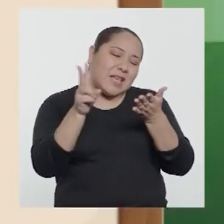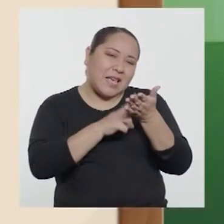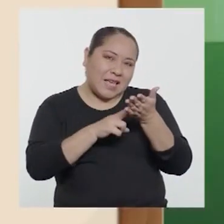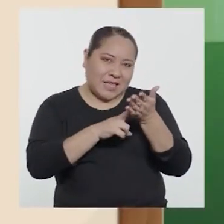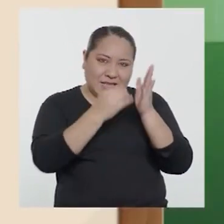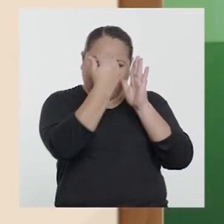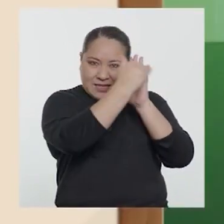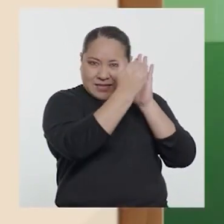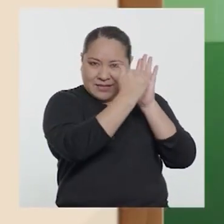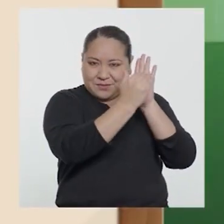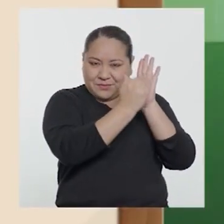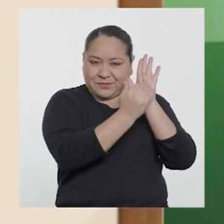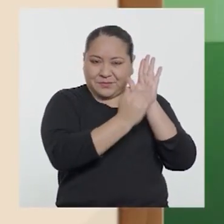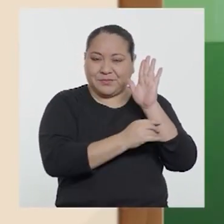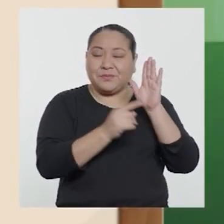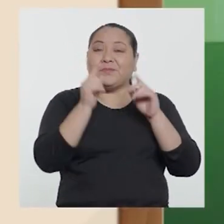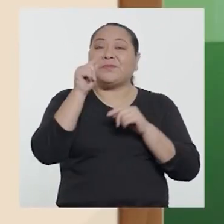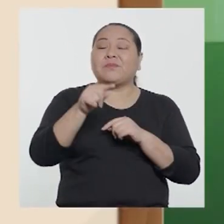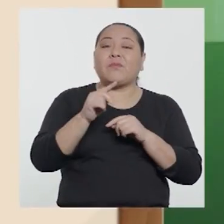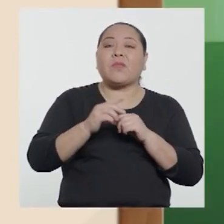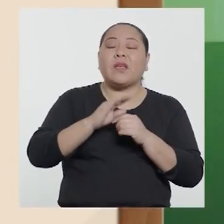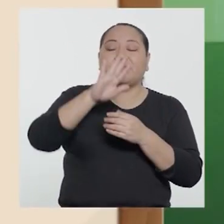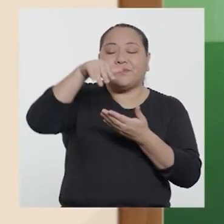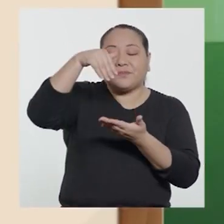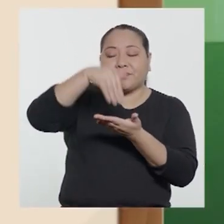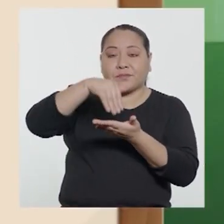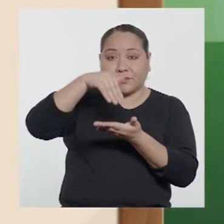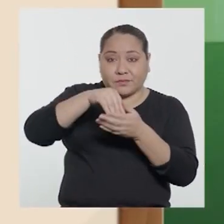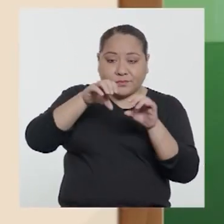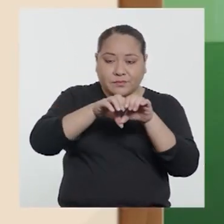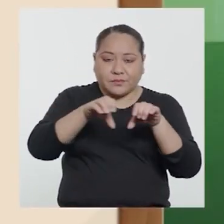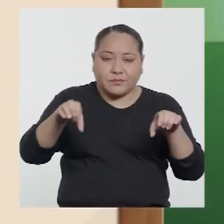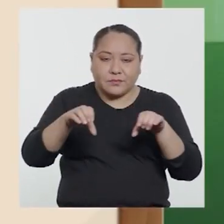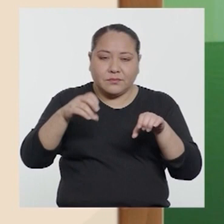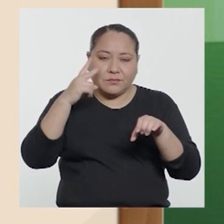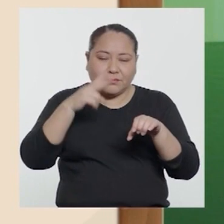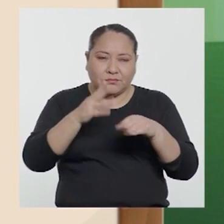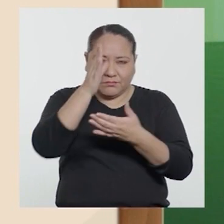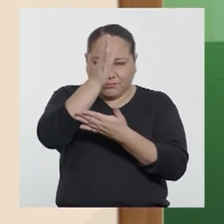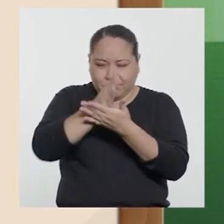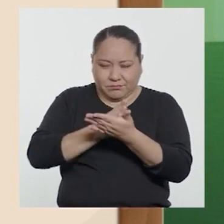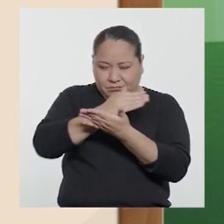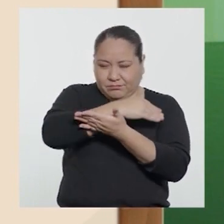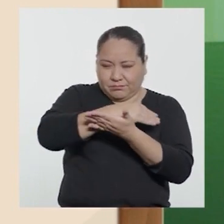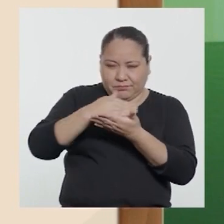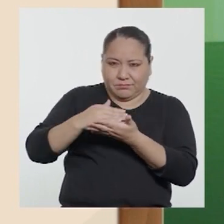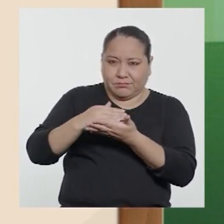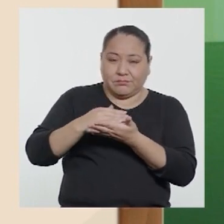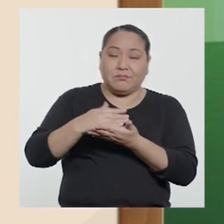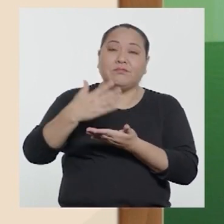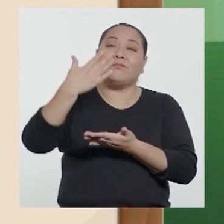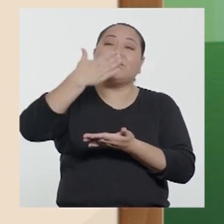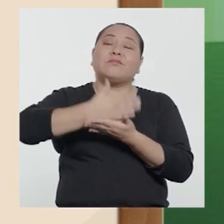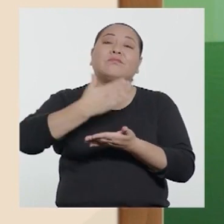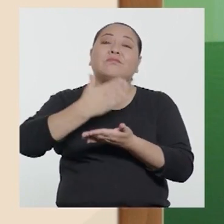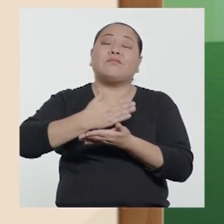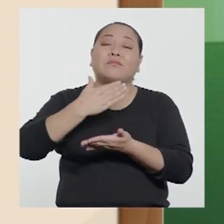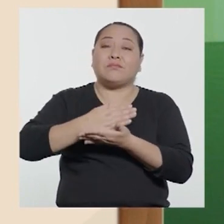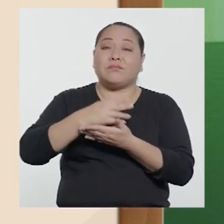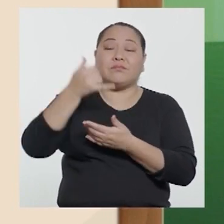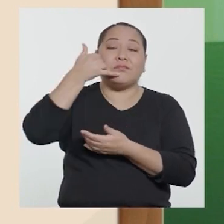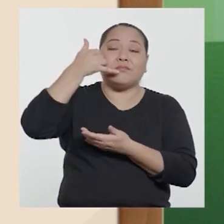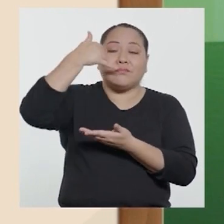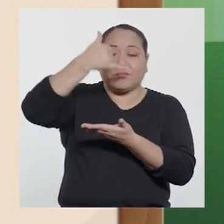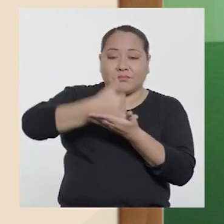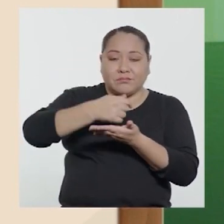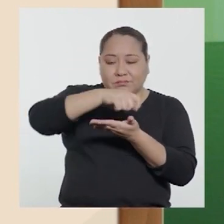instrucciones. Ubica el centro del tubo. Luego mide la base del teléfono del celular en el centro y